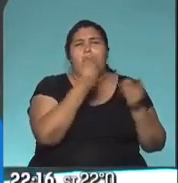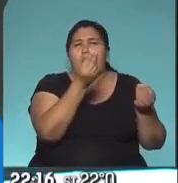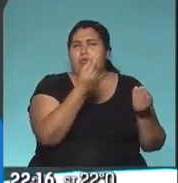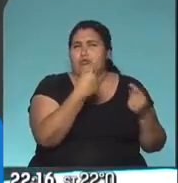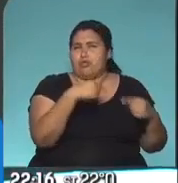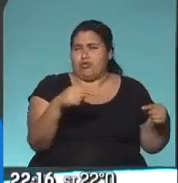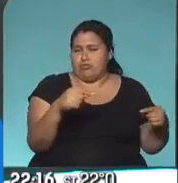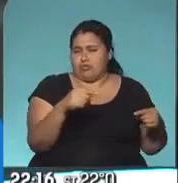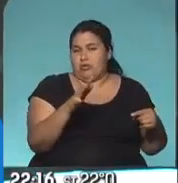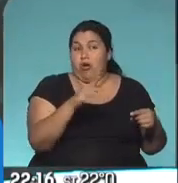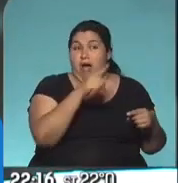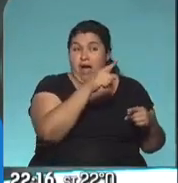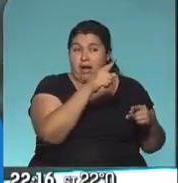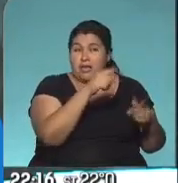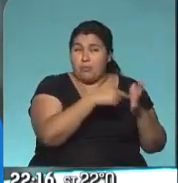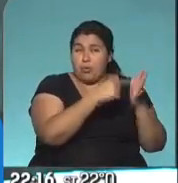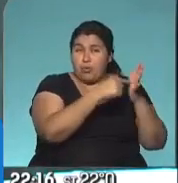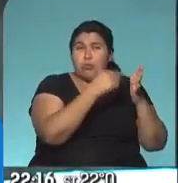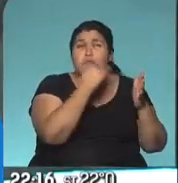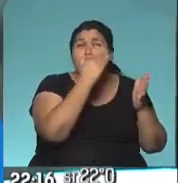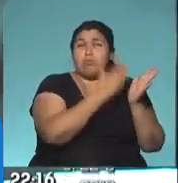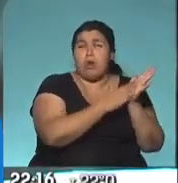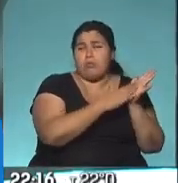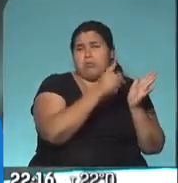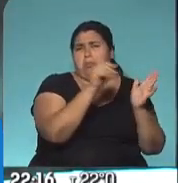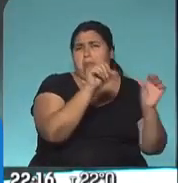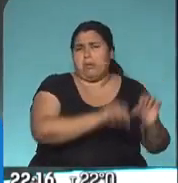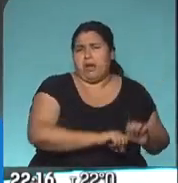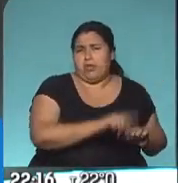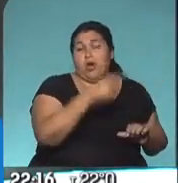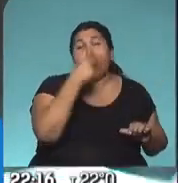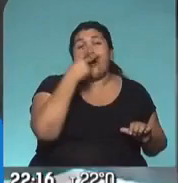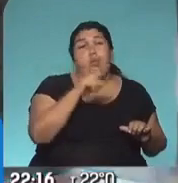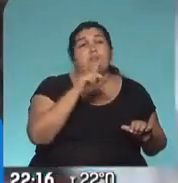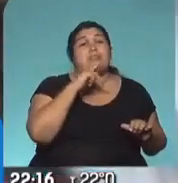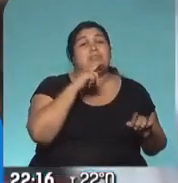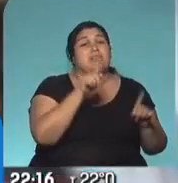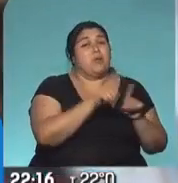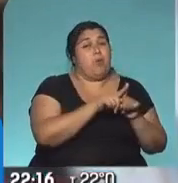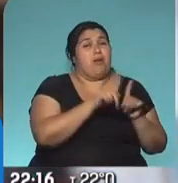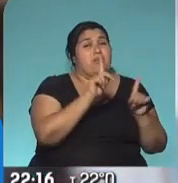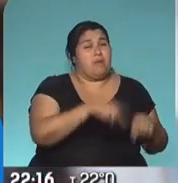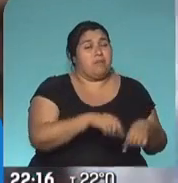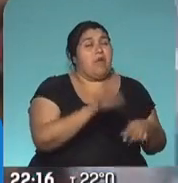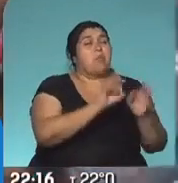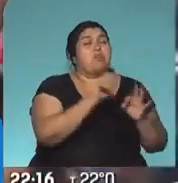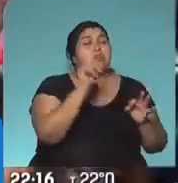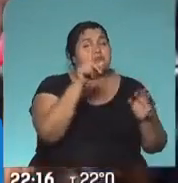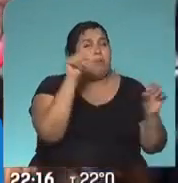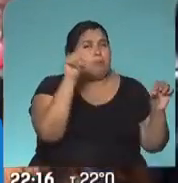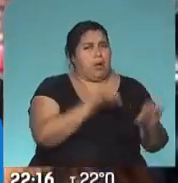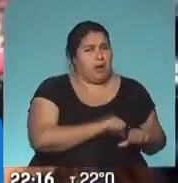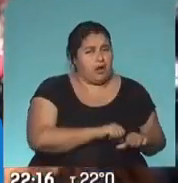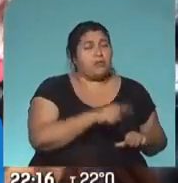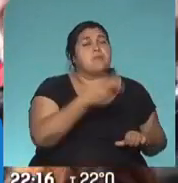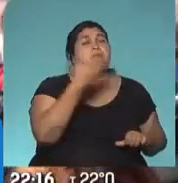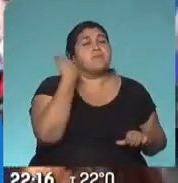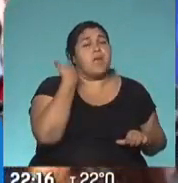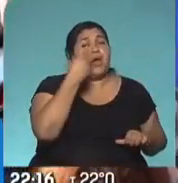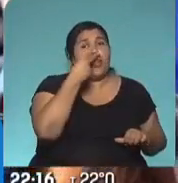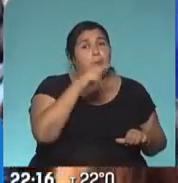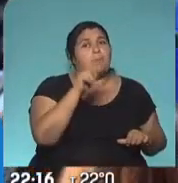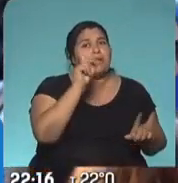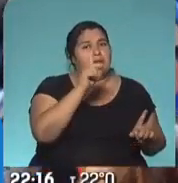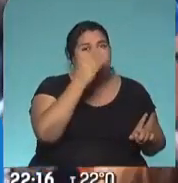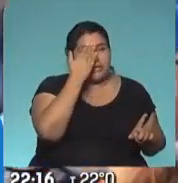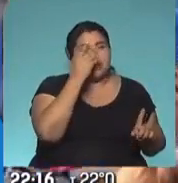programa el laborismo perdió. Ahora, el laborismo había perdido las elecciones del 2017 con un programa de Corbyn un poco menos radical, pero también había perdido las elecciones de 2015